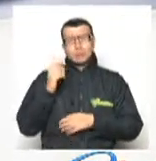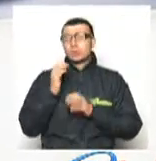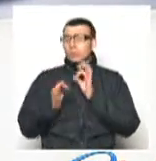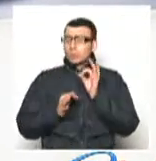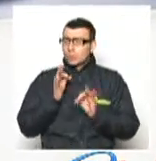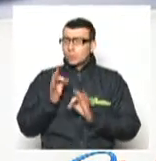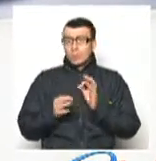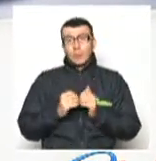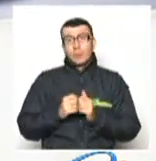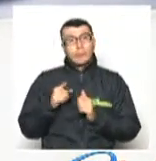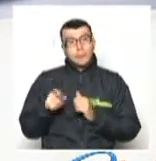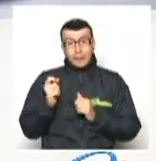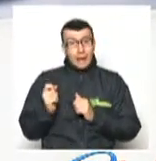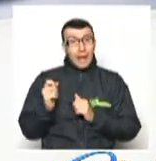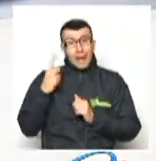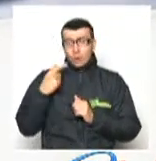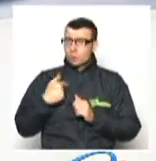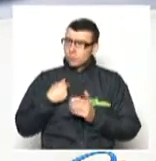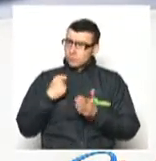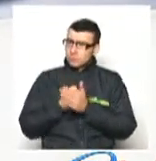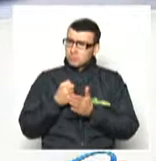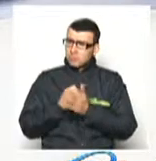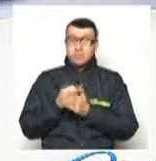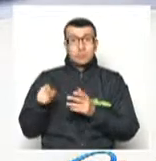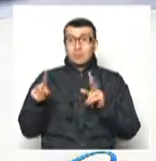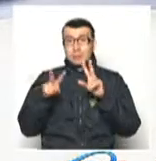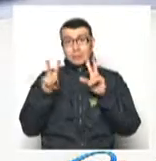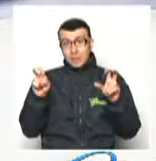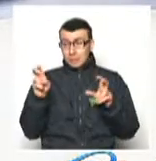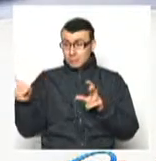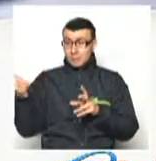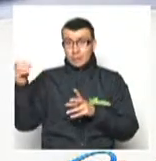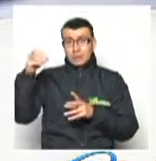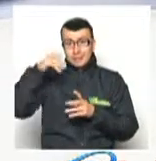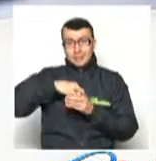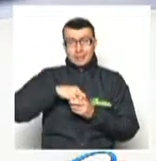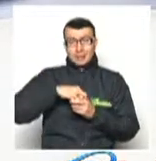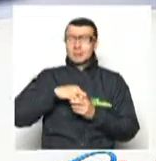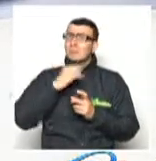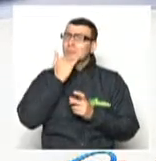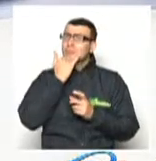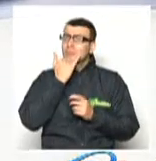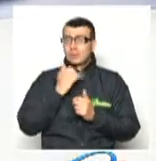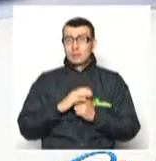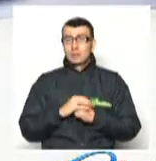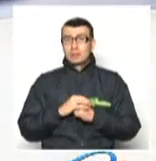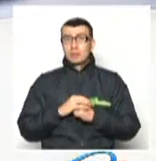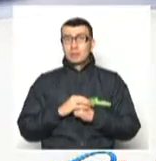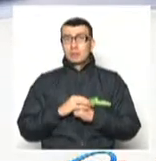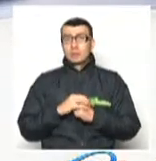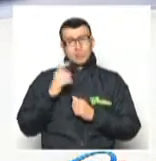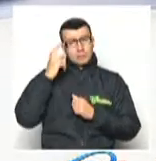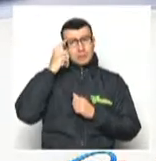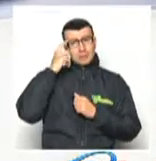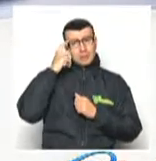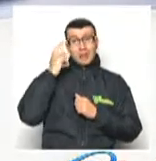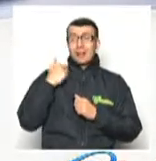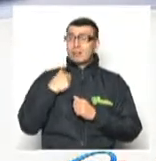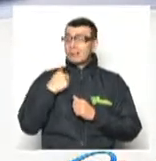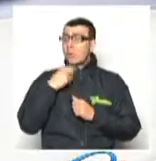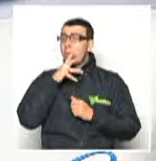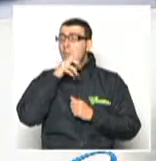de las cosas que yo insisto cuando hago temas con los cirujanos plásticos es que uno no debería de pensar en